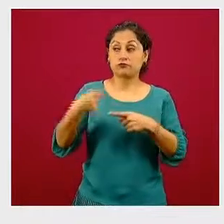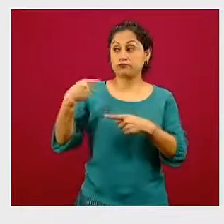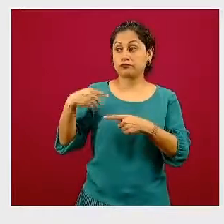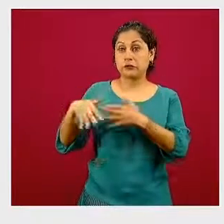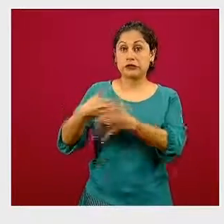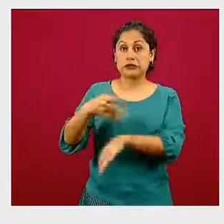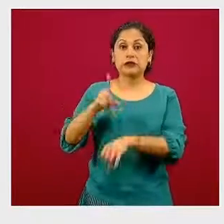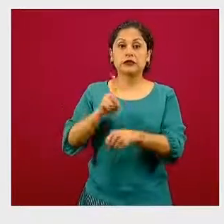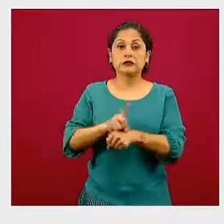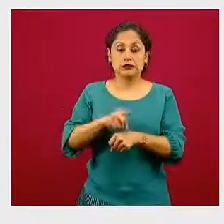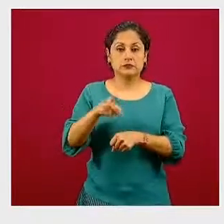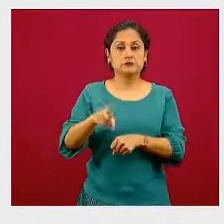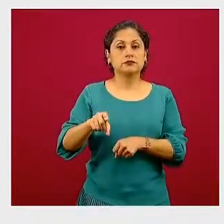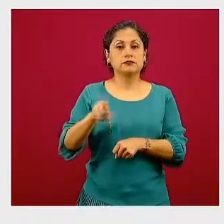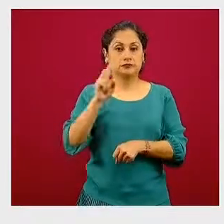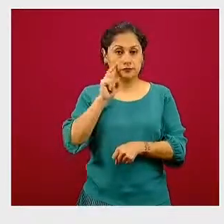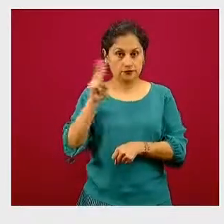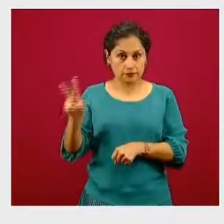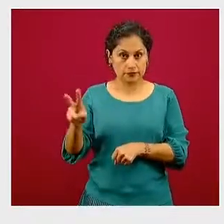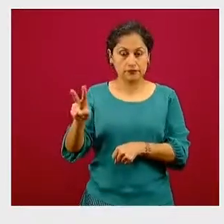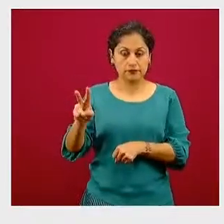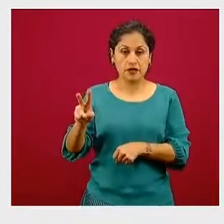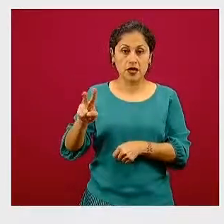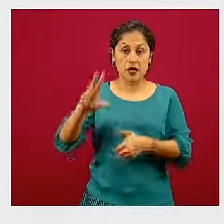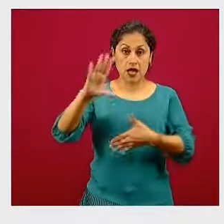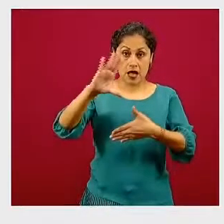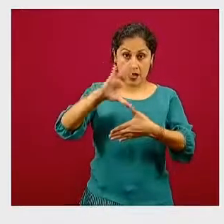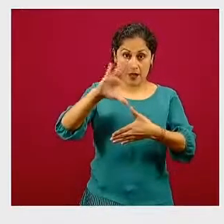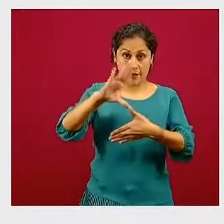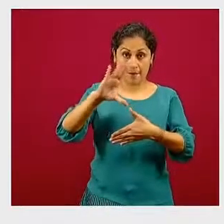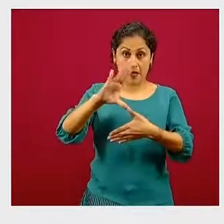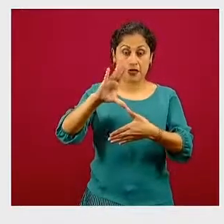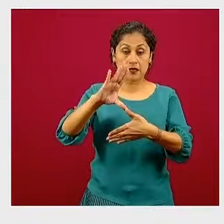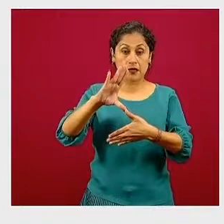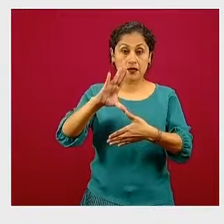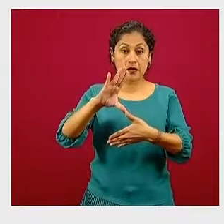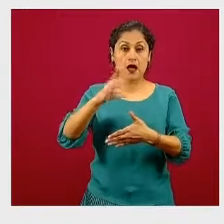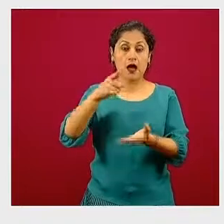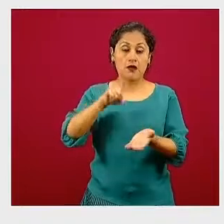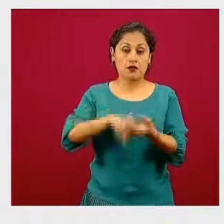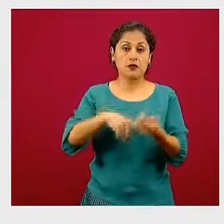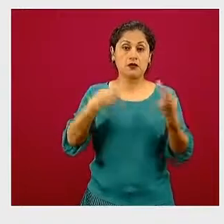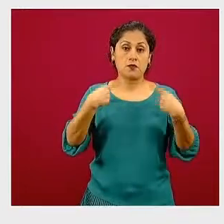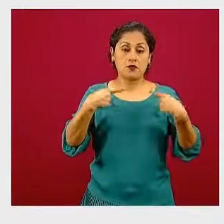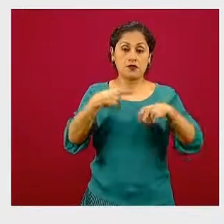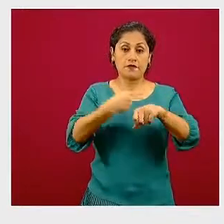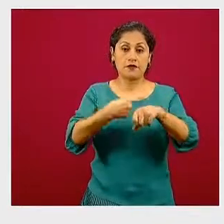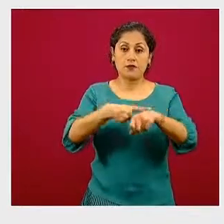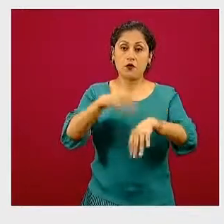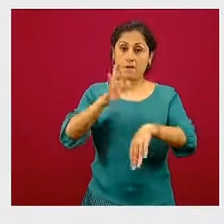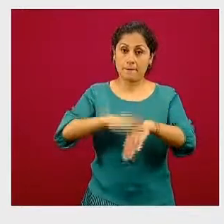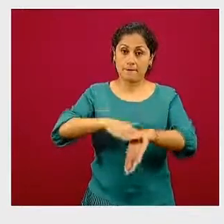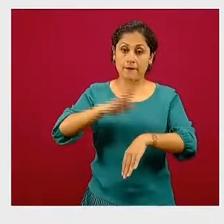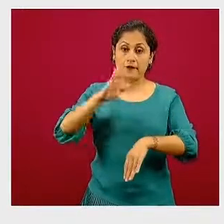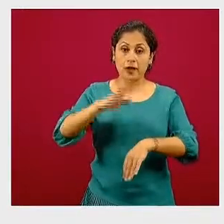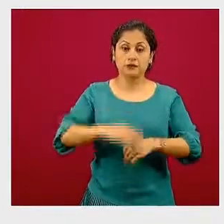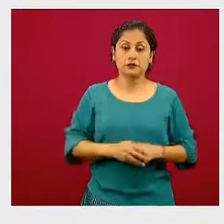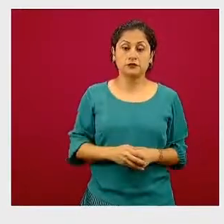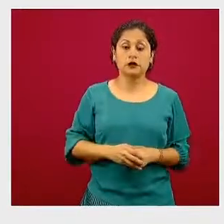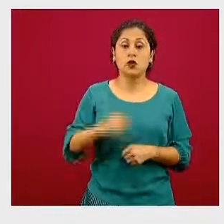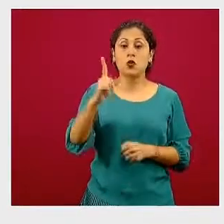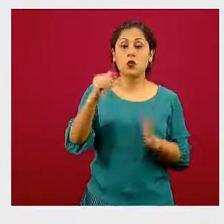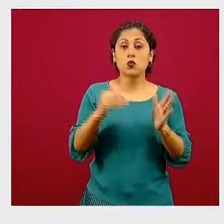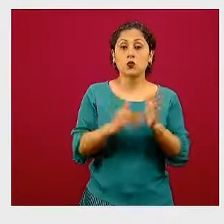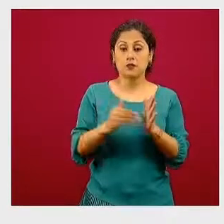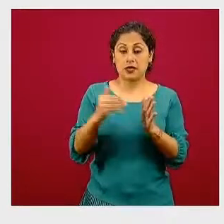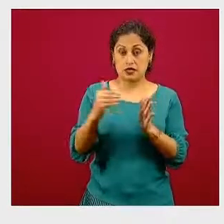la región de las Américas, que es la que concentra en este momento a nivel mundial la pandemia, se ha mantenido el número por arriba de 1